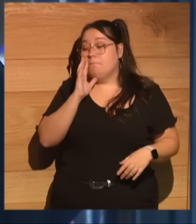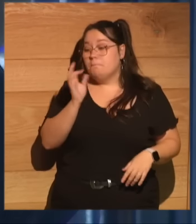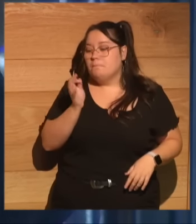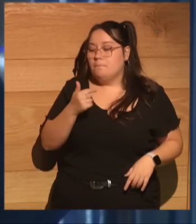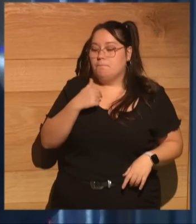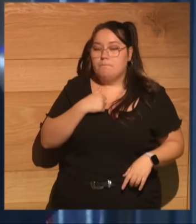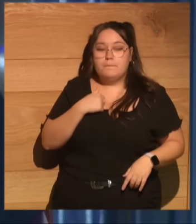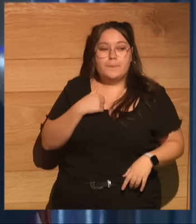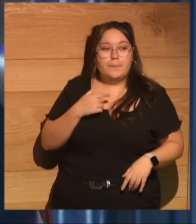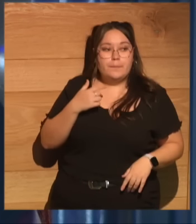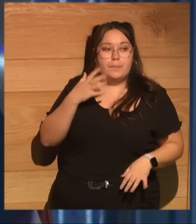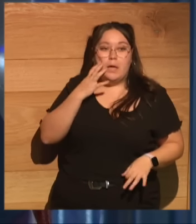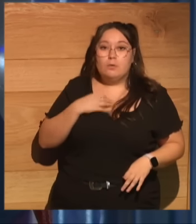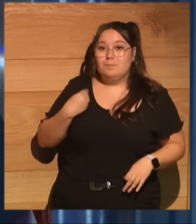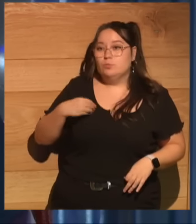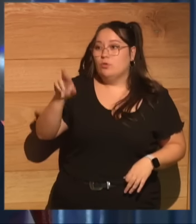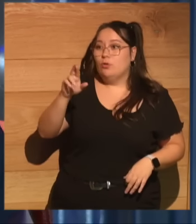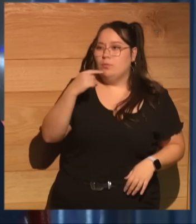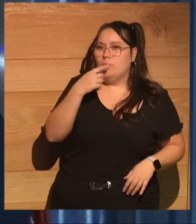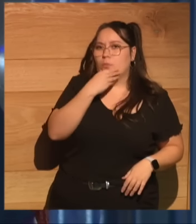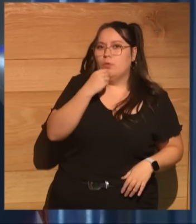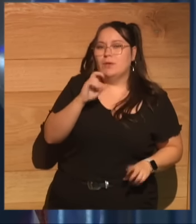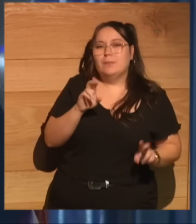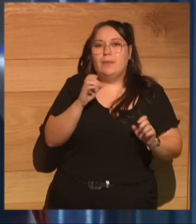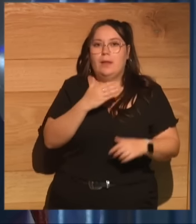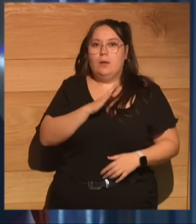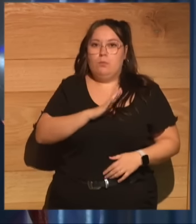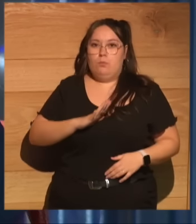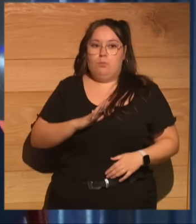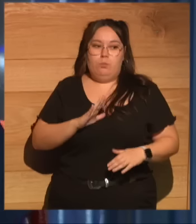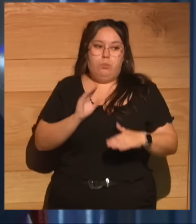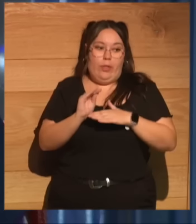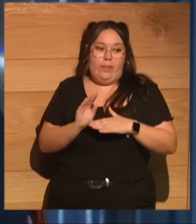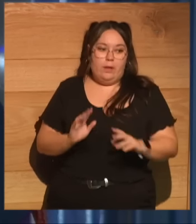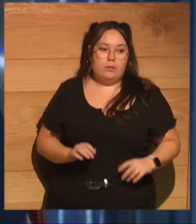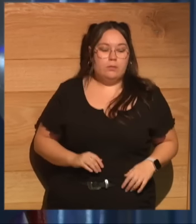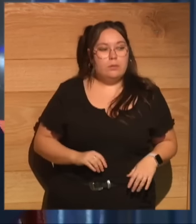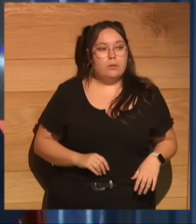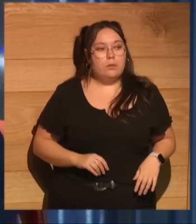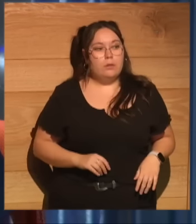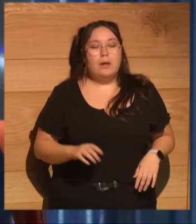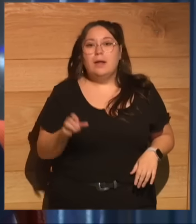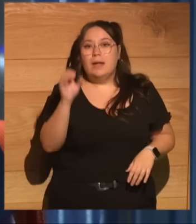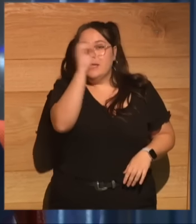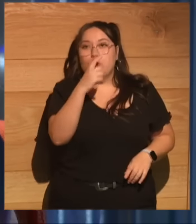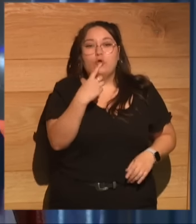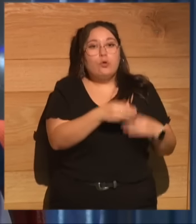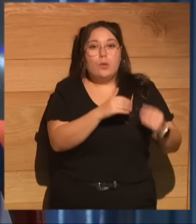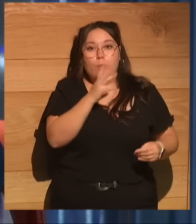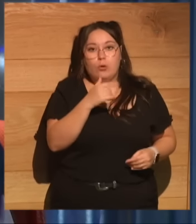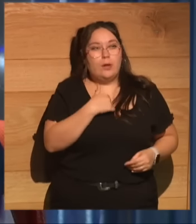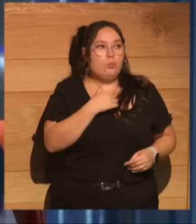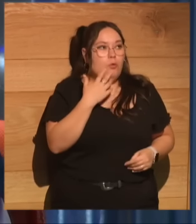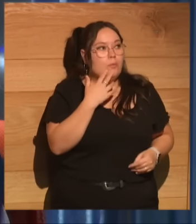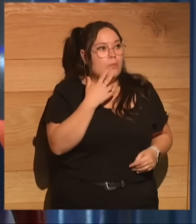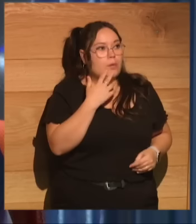sin embargo yo creo que... También Rodrigo ha hablado de una cosa preciosa, que es la prudencia, que normalmente el crítico tiende a no ejercerla porque se consigue mucho más caso de los demás